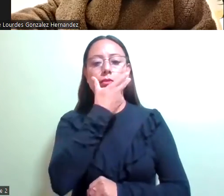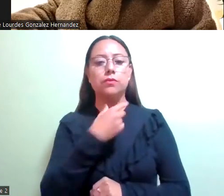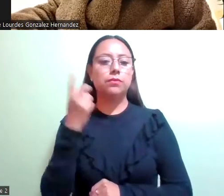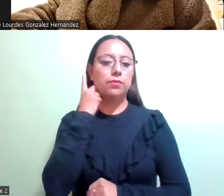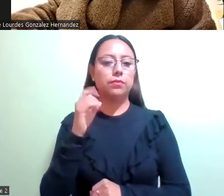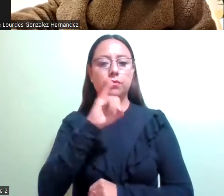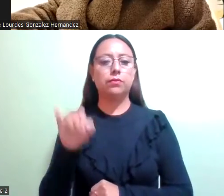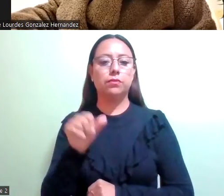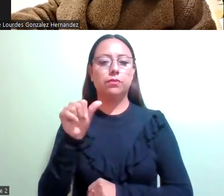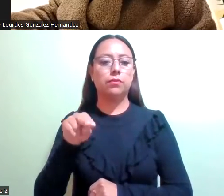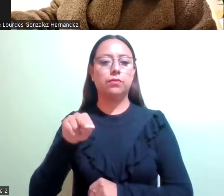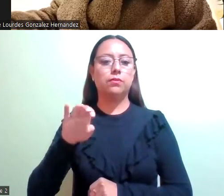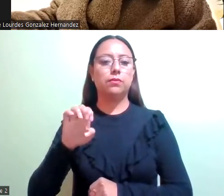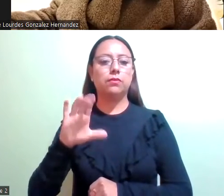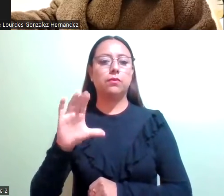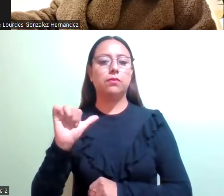Reynoso.